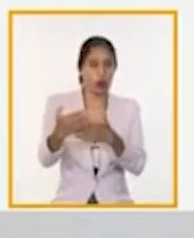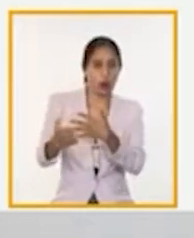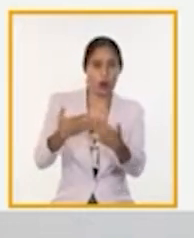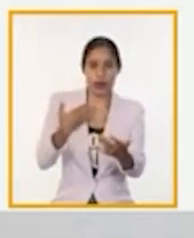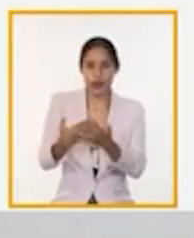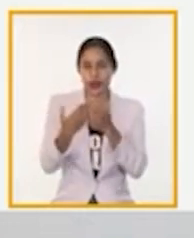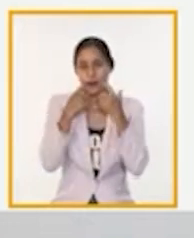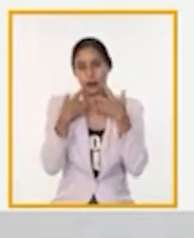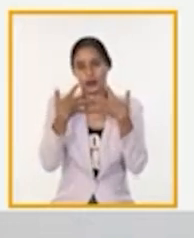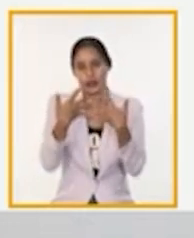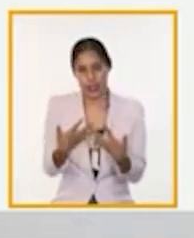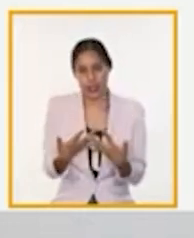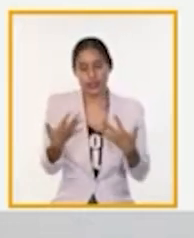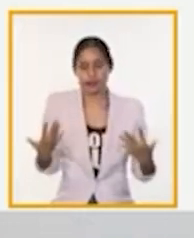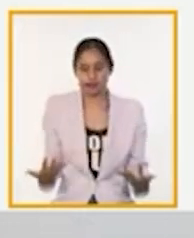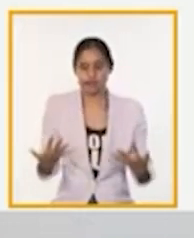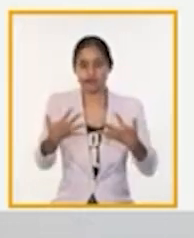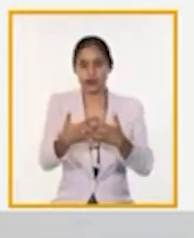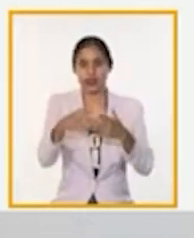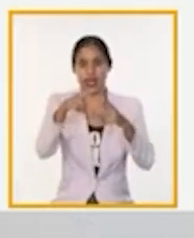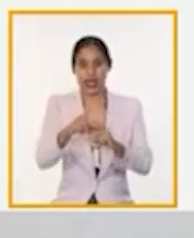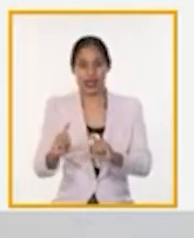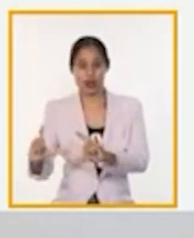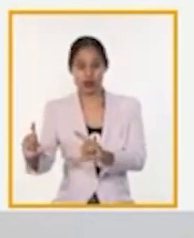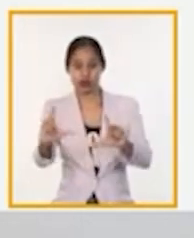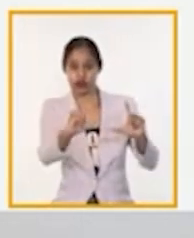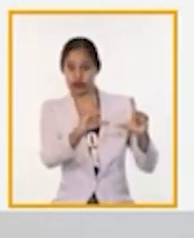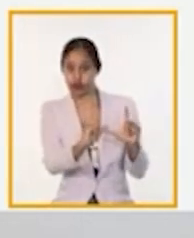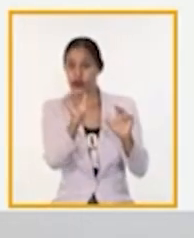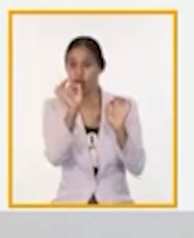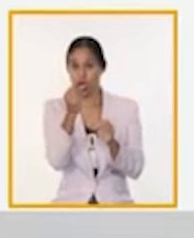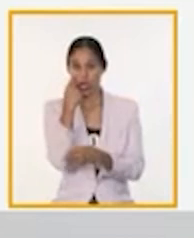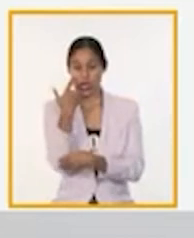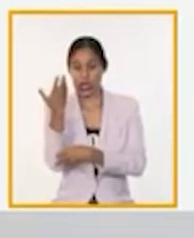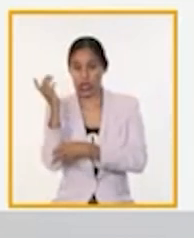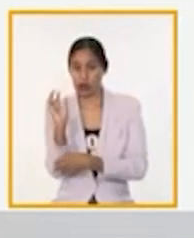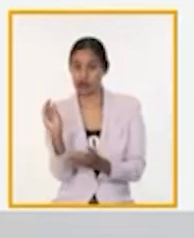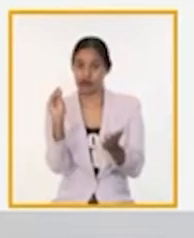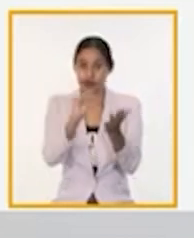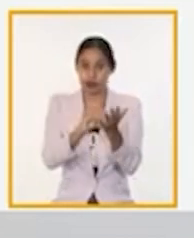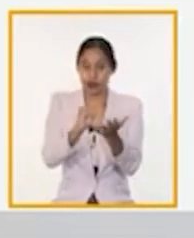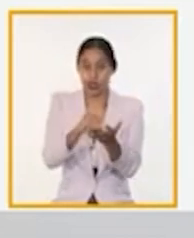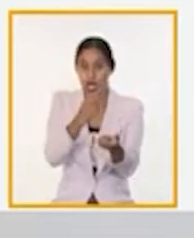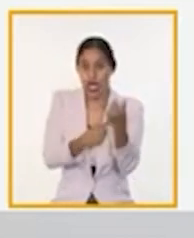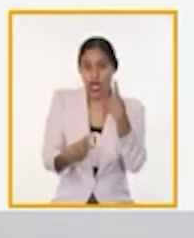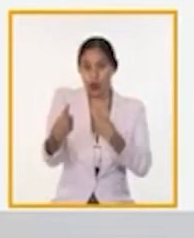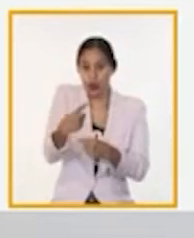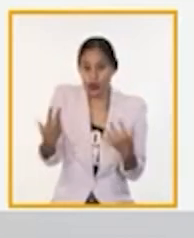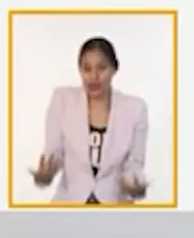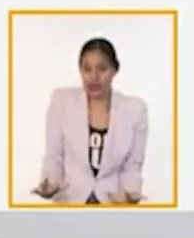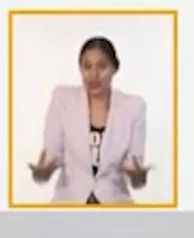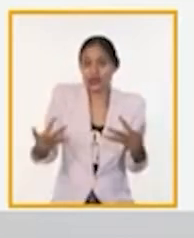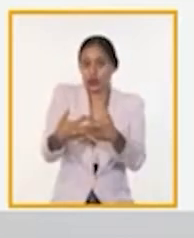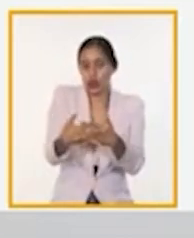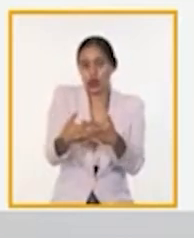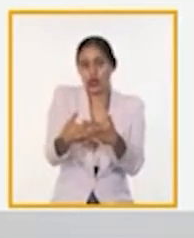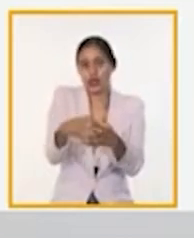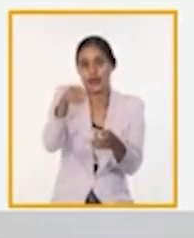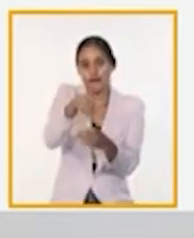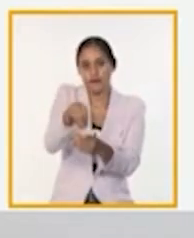formato aquí se definen también los sujetos obligados como todos aquellos que reciben fondos eh públicos